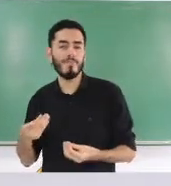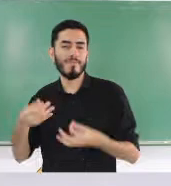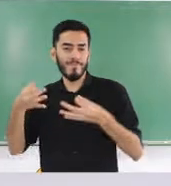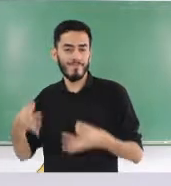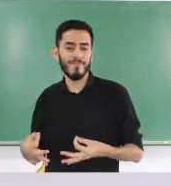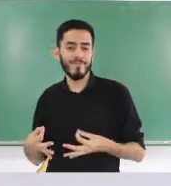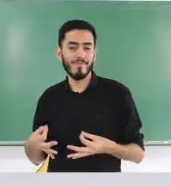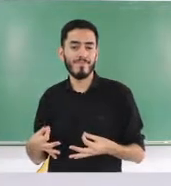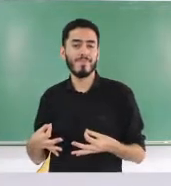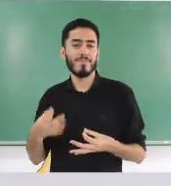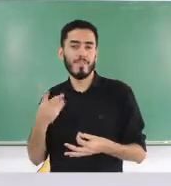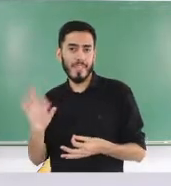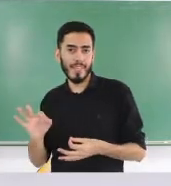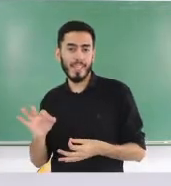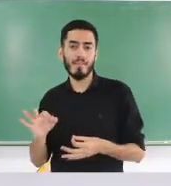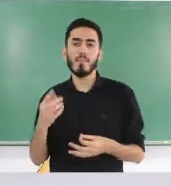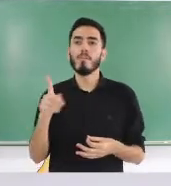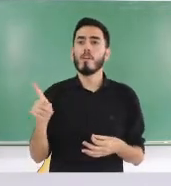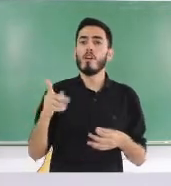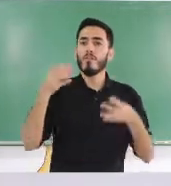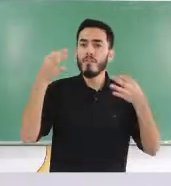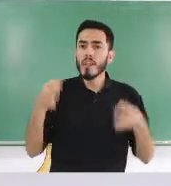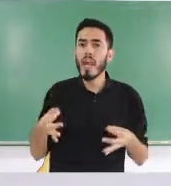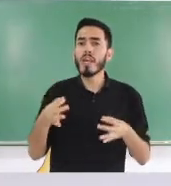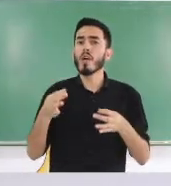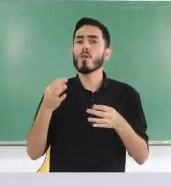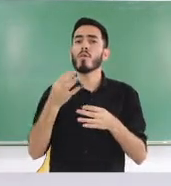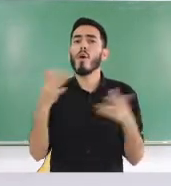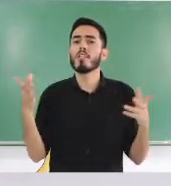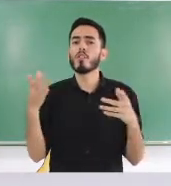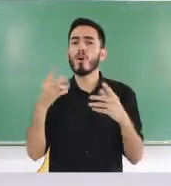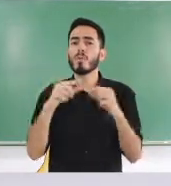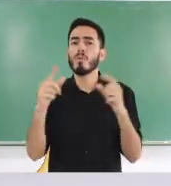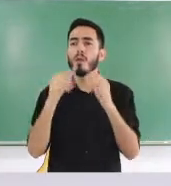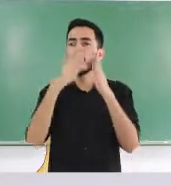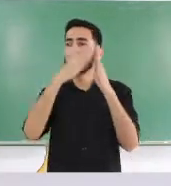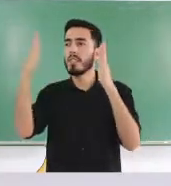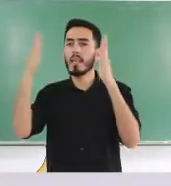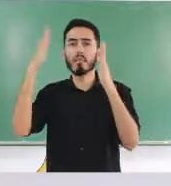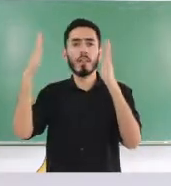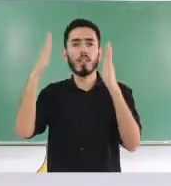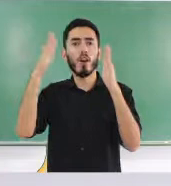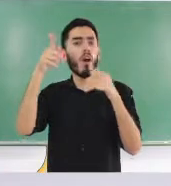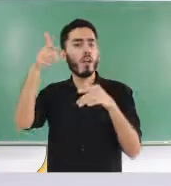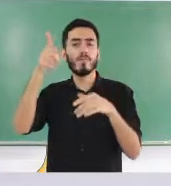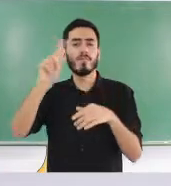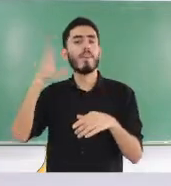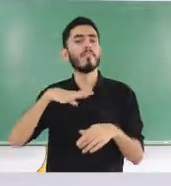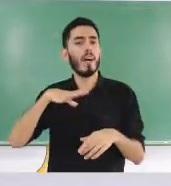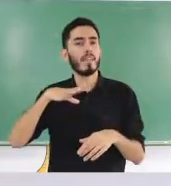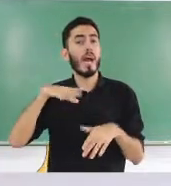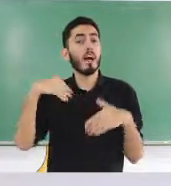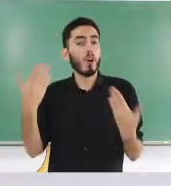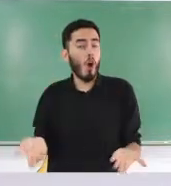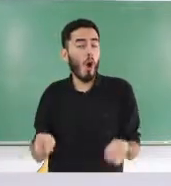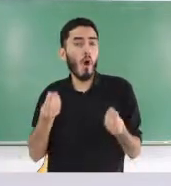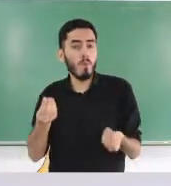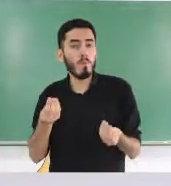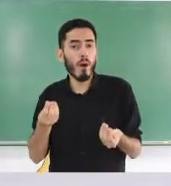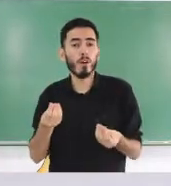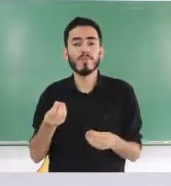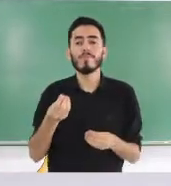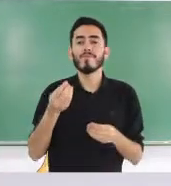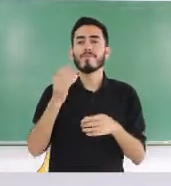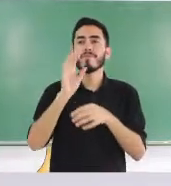directamente del segmento, por lo tanto, lo que vamos a hacer es reemplazar en cada uno de los segmentos que